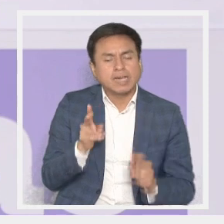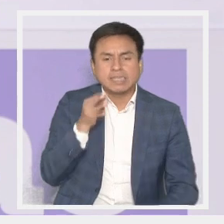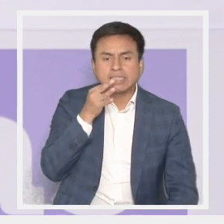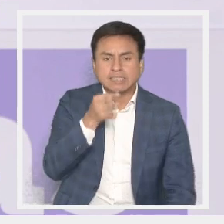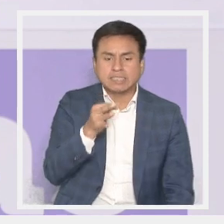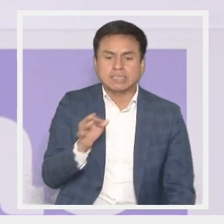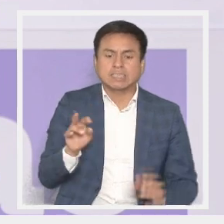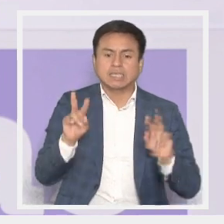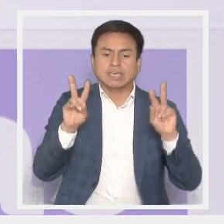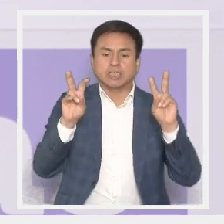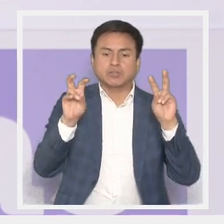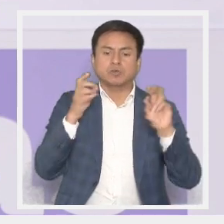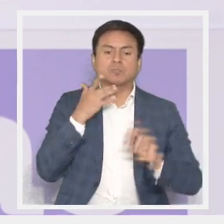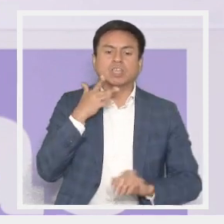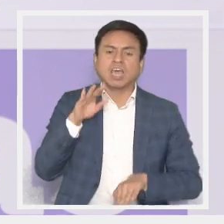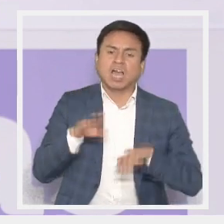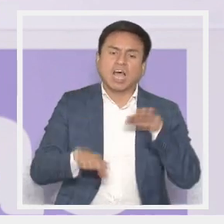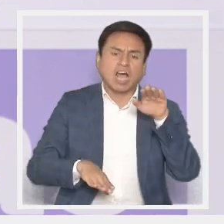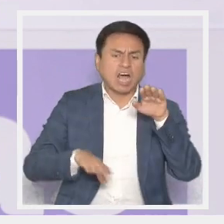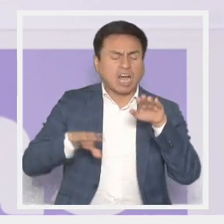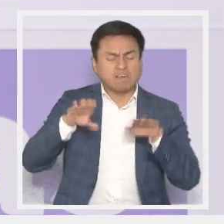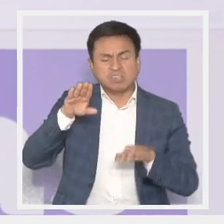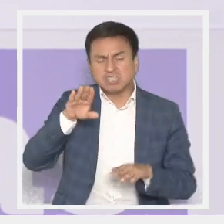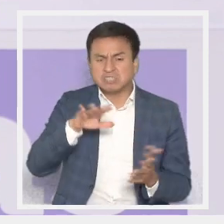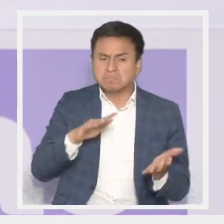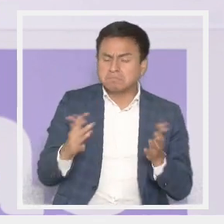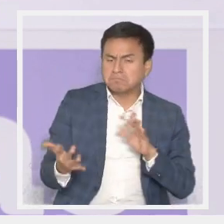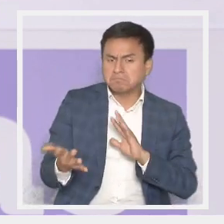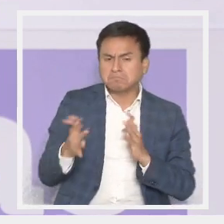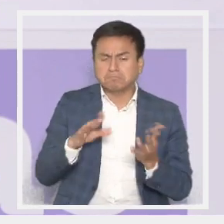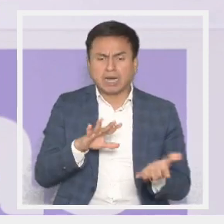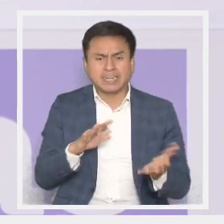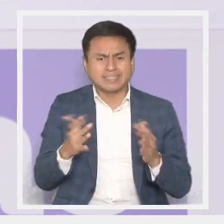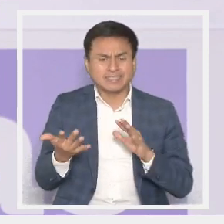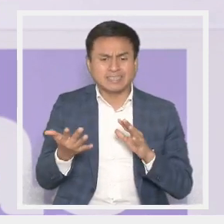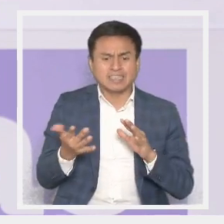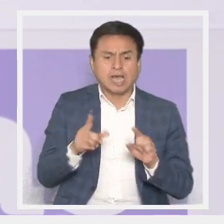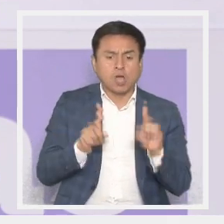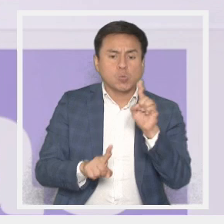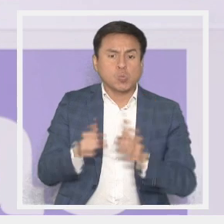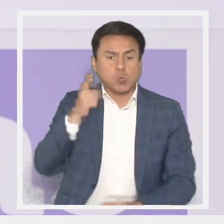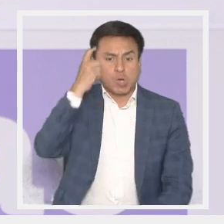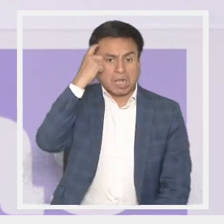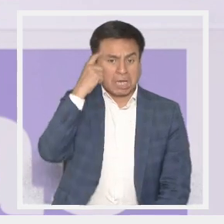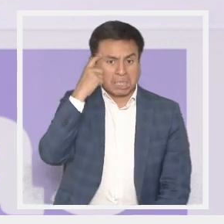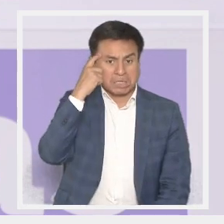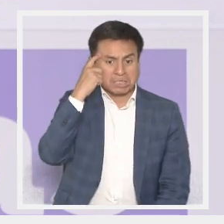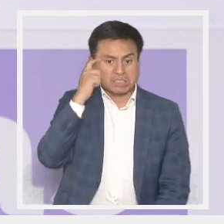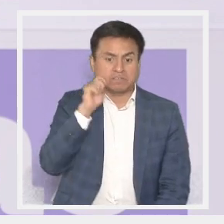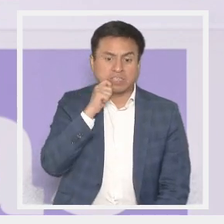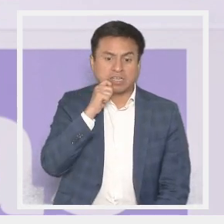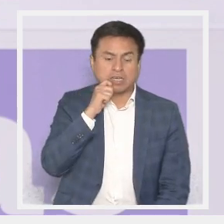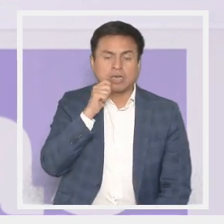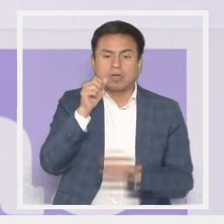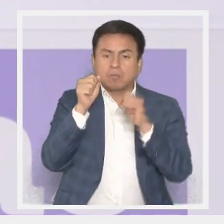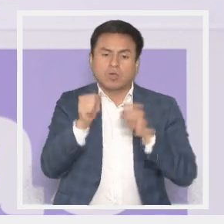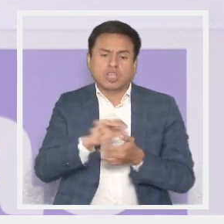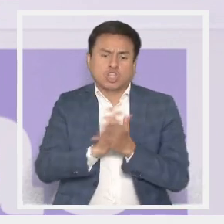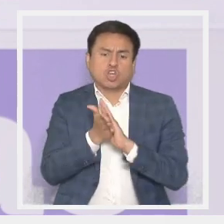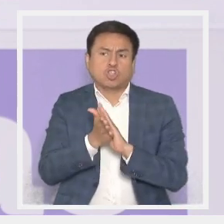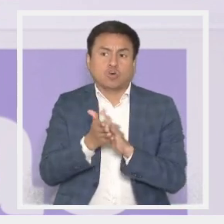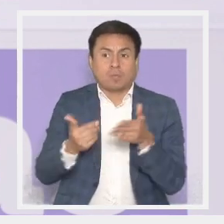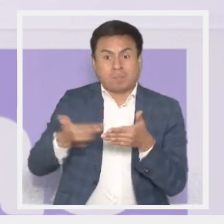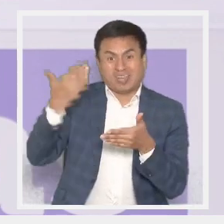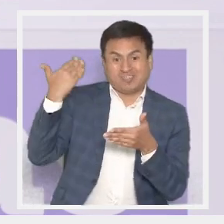mencionar esto porque a veces pareciera que hay quienes creen que sencillamente se puede meter todo lo que